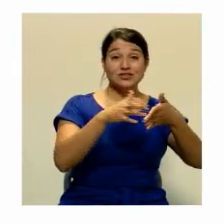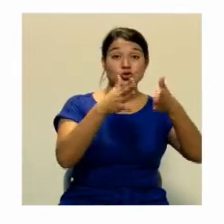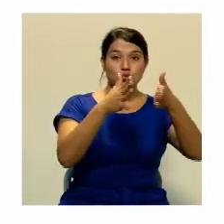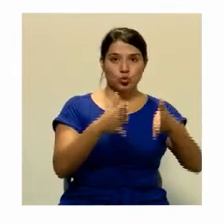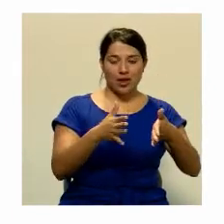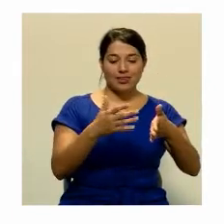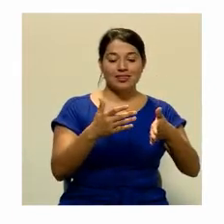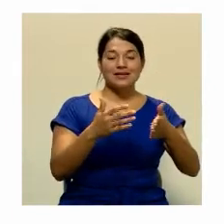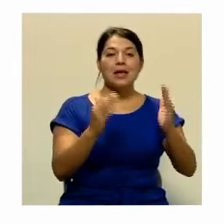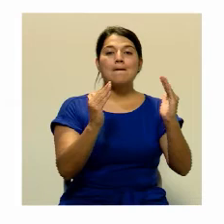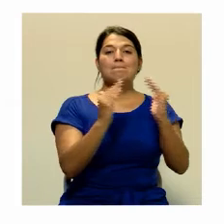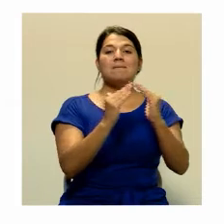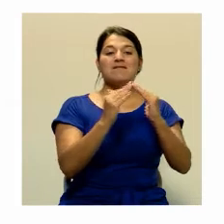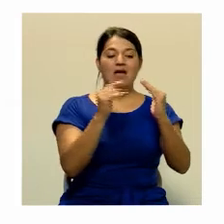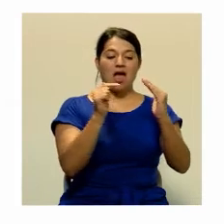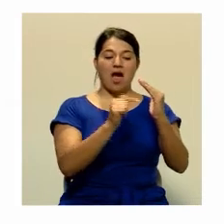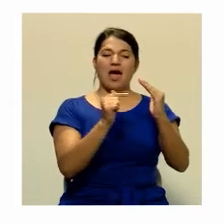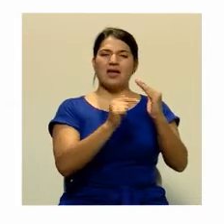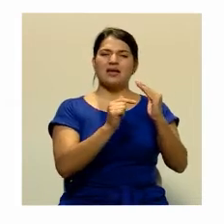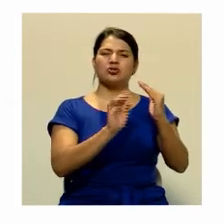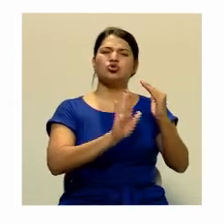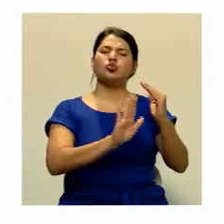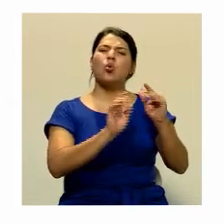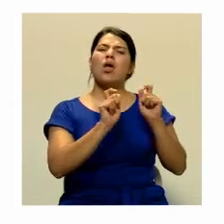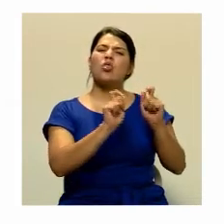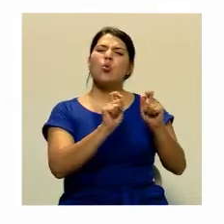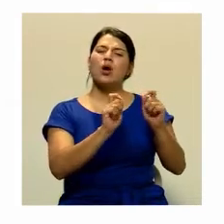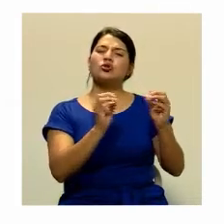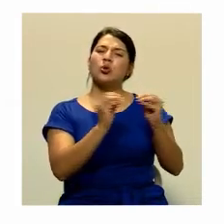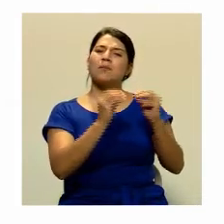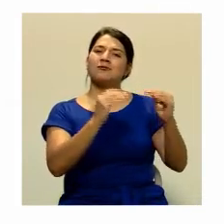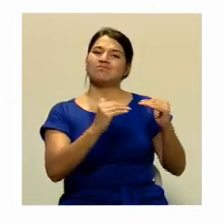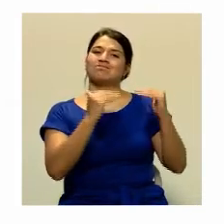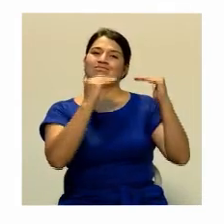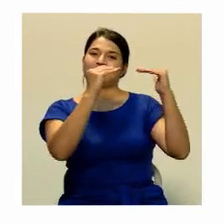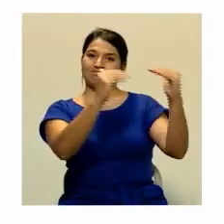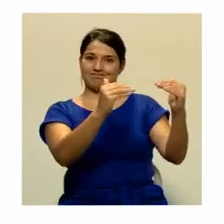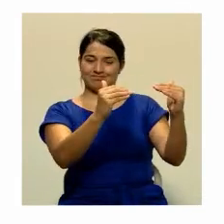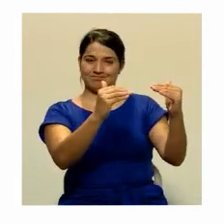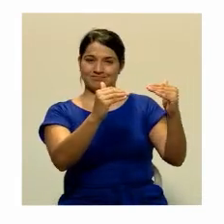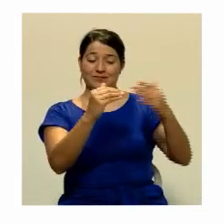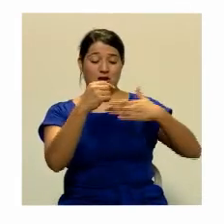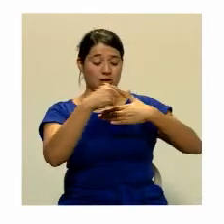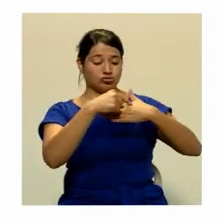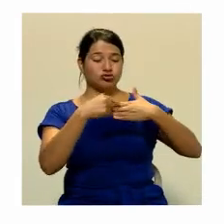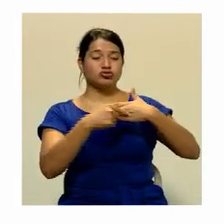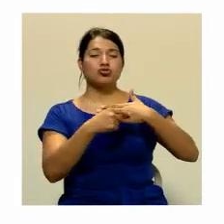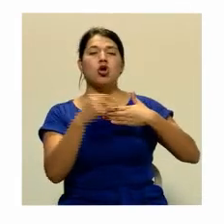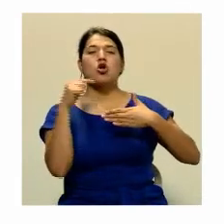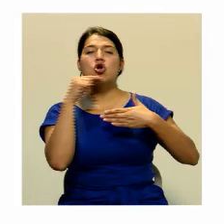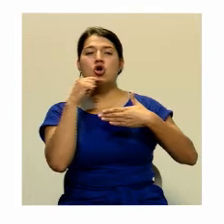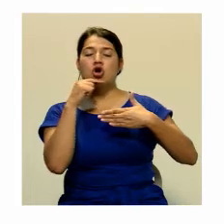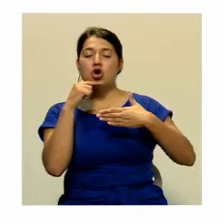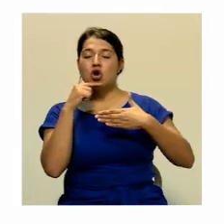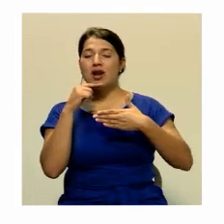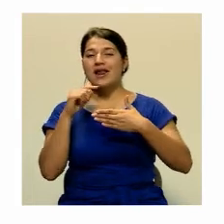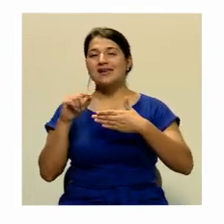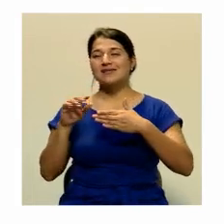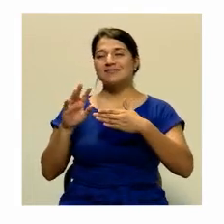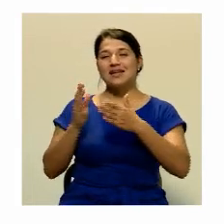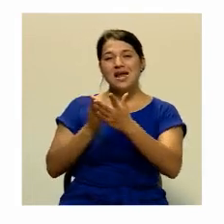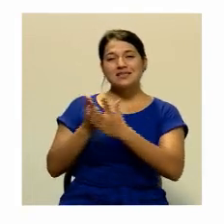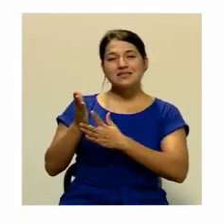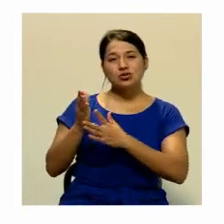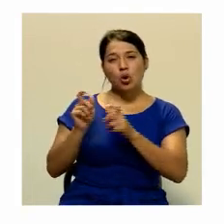en hogares donde el clima educativo es más alto. Entonces ya ahí están digamos, en una mejor condición, por lo que